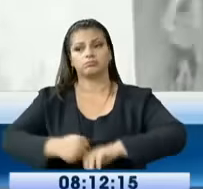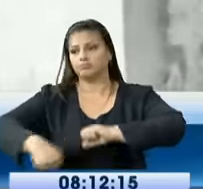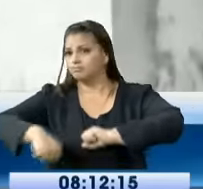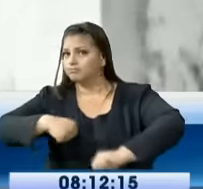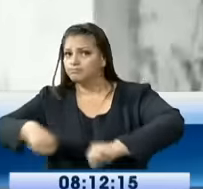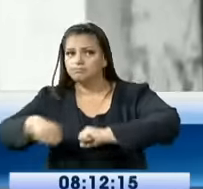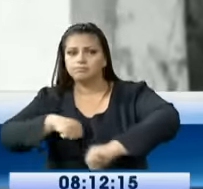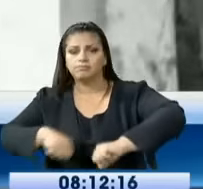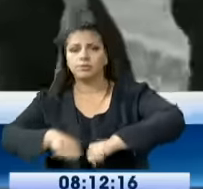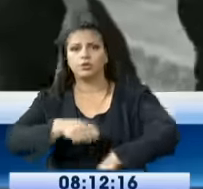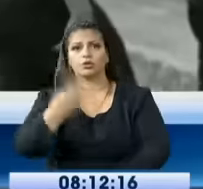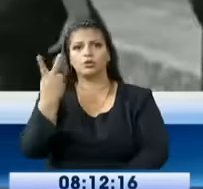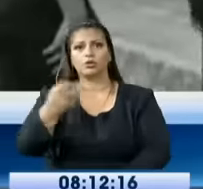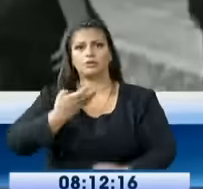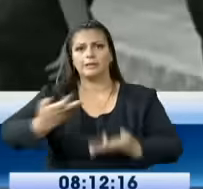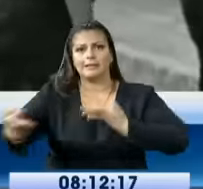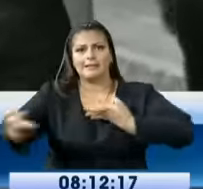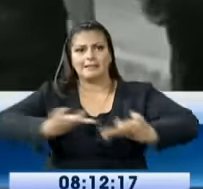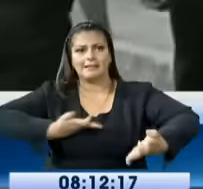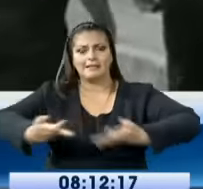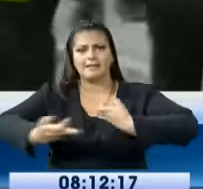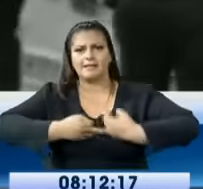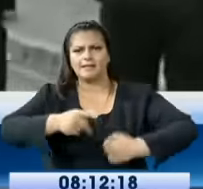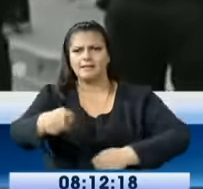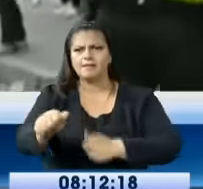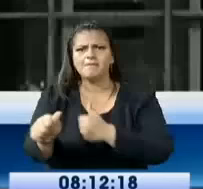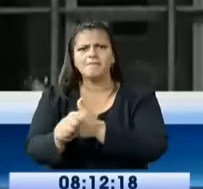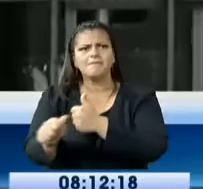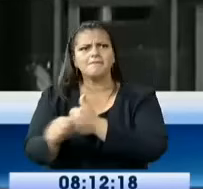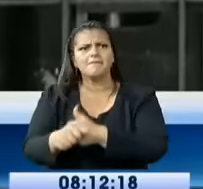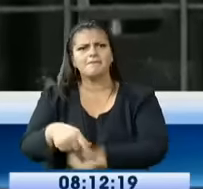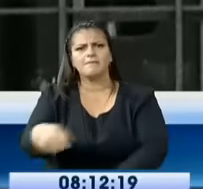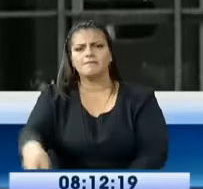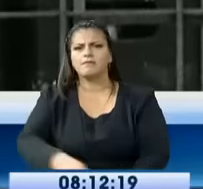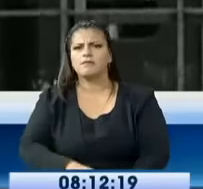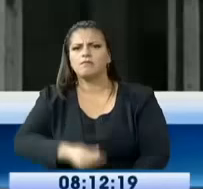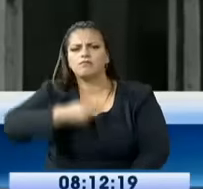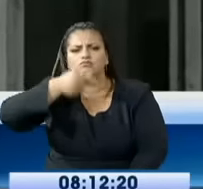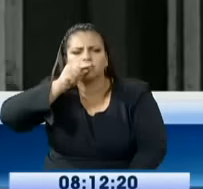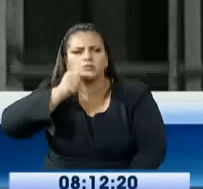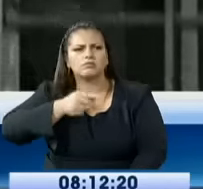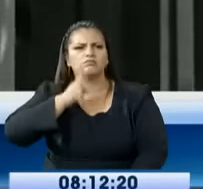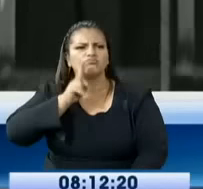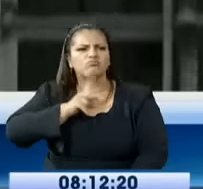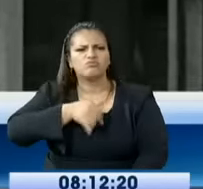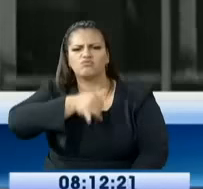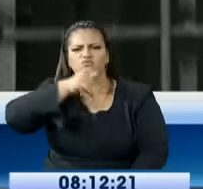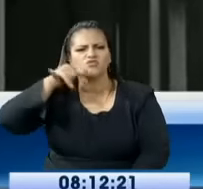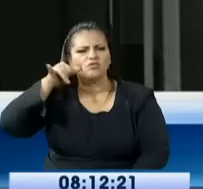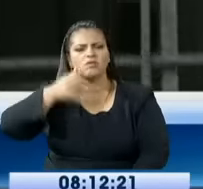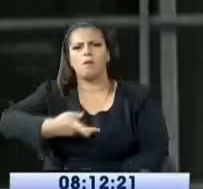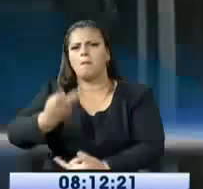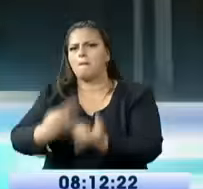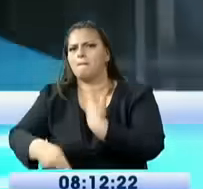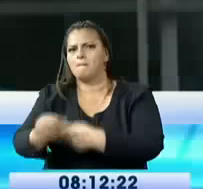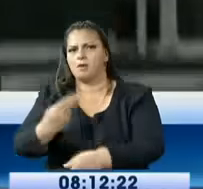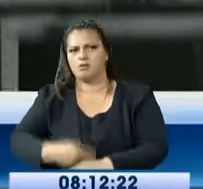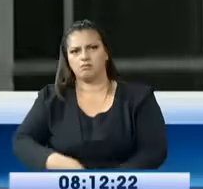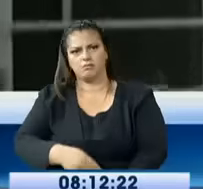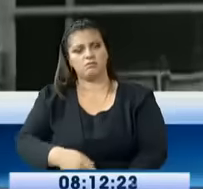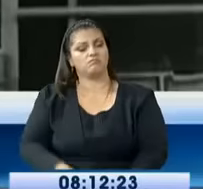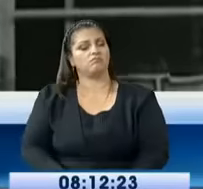también dos tiendas en las que se expendían bebidas alcohólicas. Situación no autorizada para ese tipo de